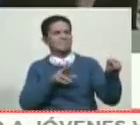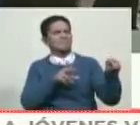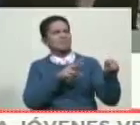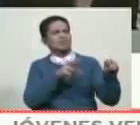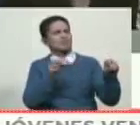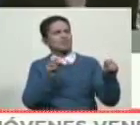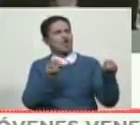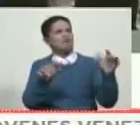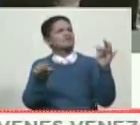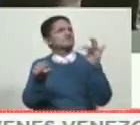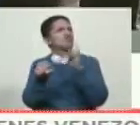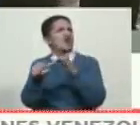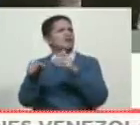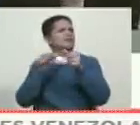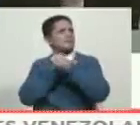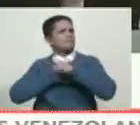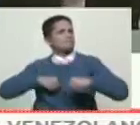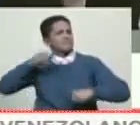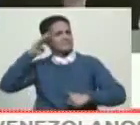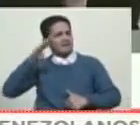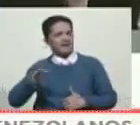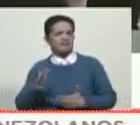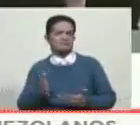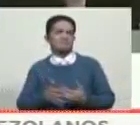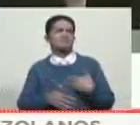Armada. Se lo dije,